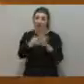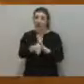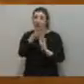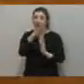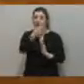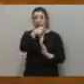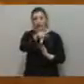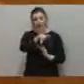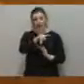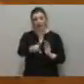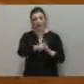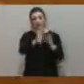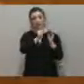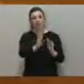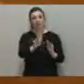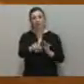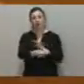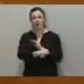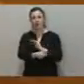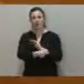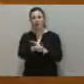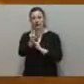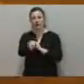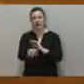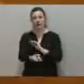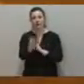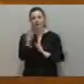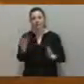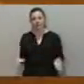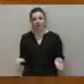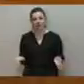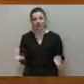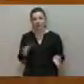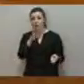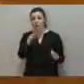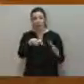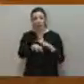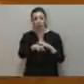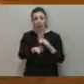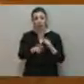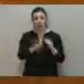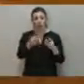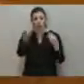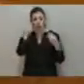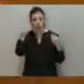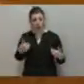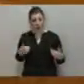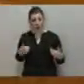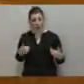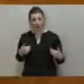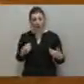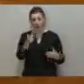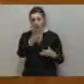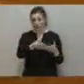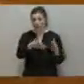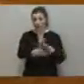ley, pero ustedes hacen la trampa. En cuanto a la dotación de recursos humanos, por una parte, la